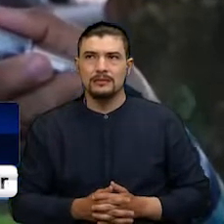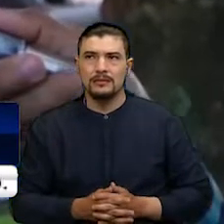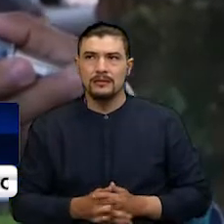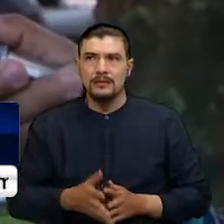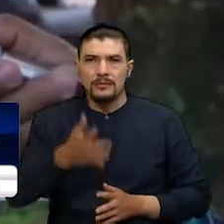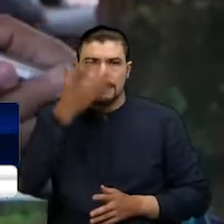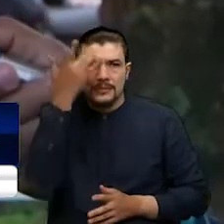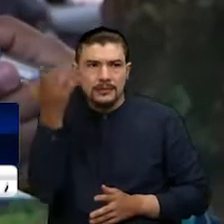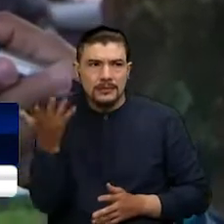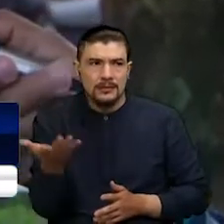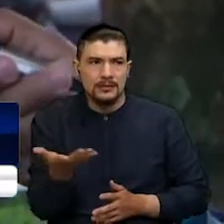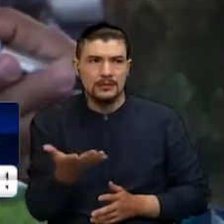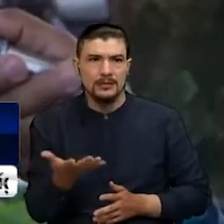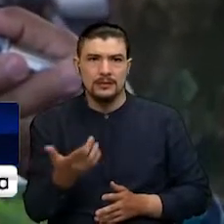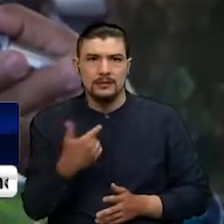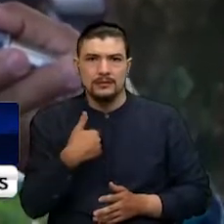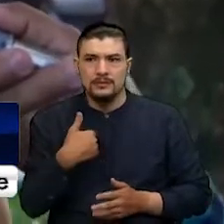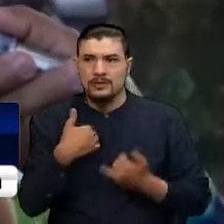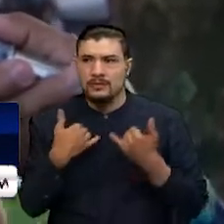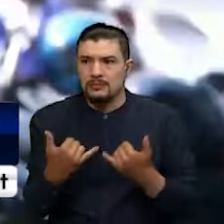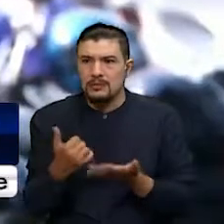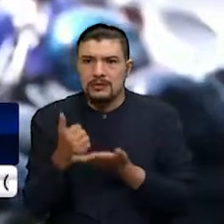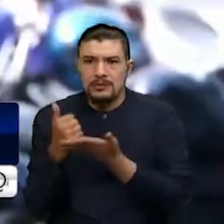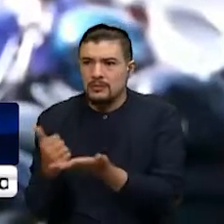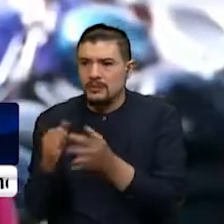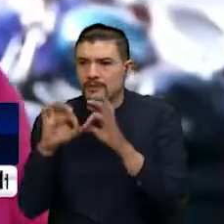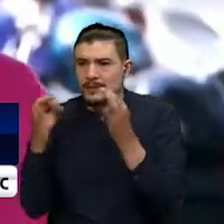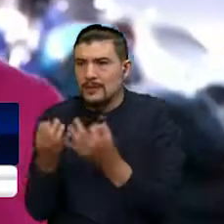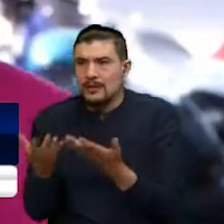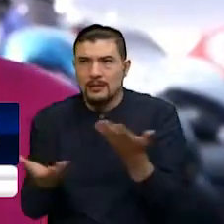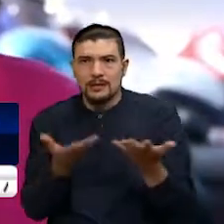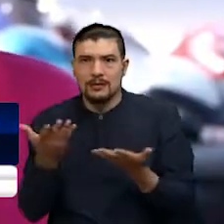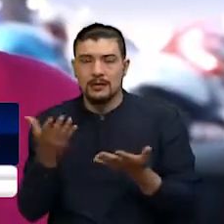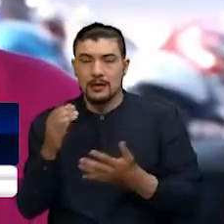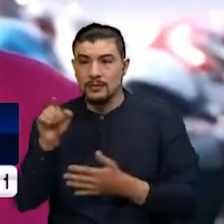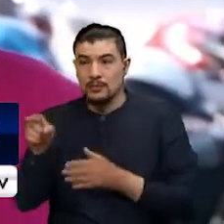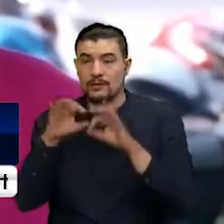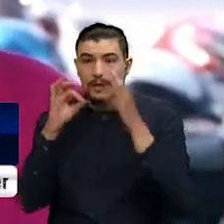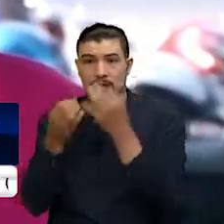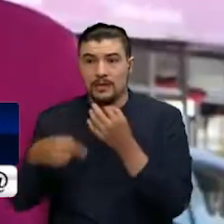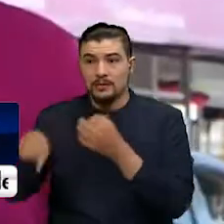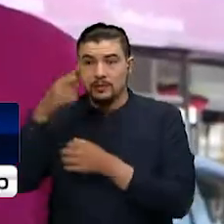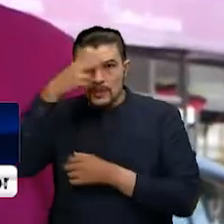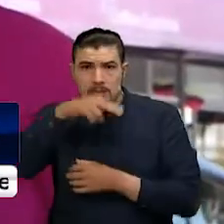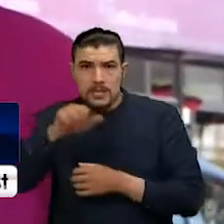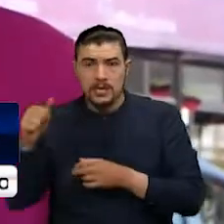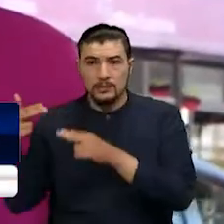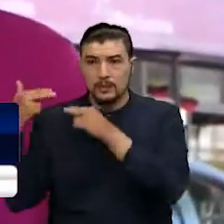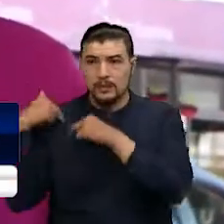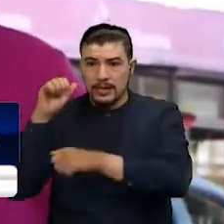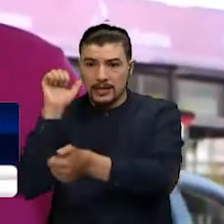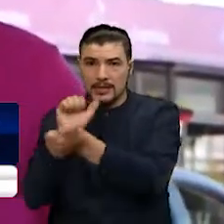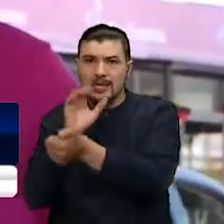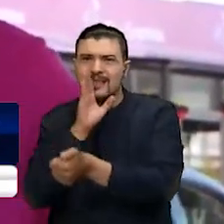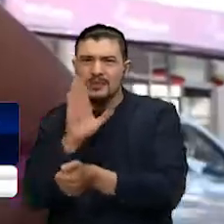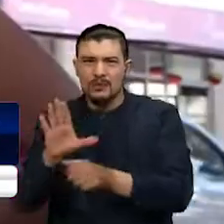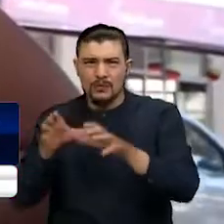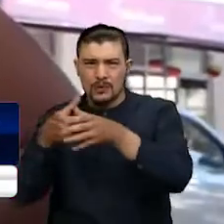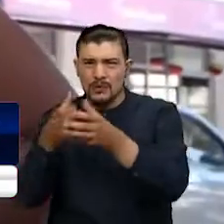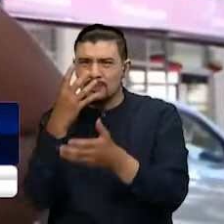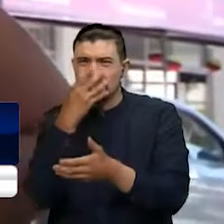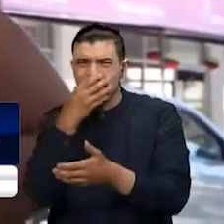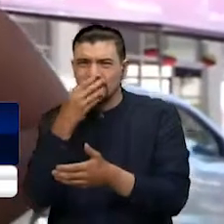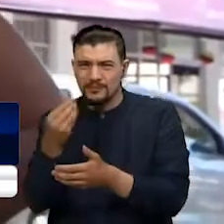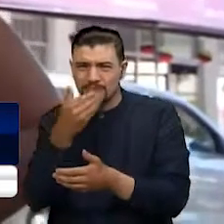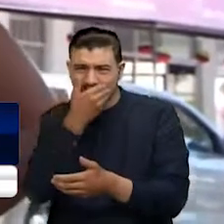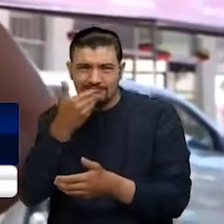Porque eso no ante yo a mi familia. ¿Sí? Para los familiares de Juan Salazar, la responsabilidad del secuestro recae sobre grupos de delincuencia común